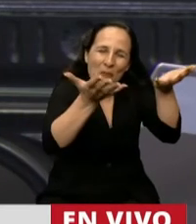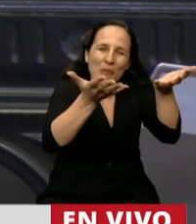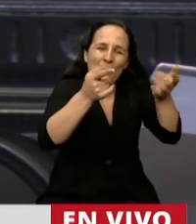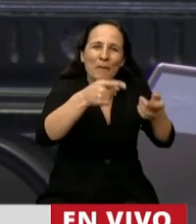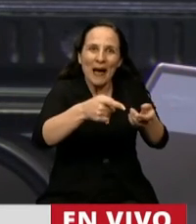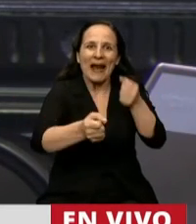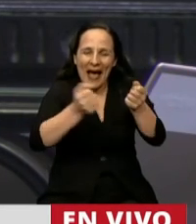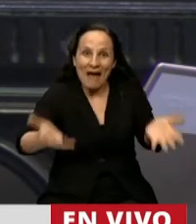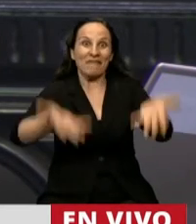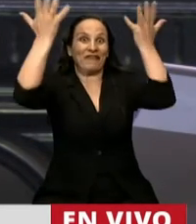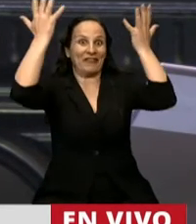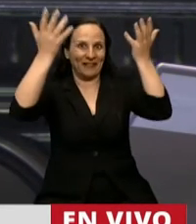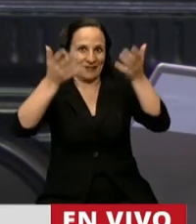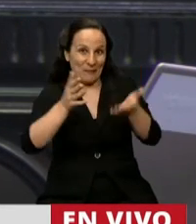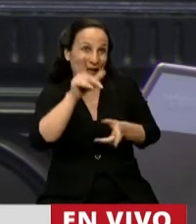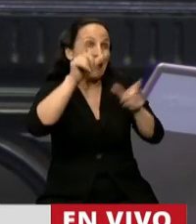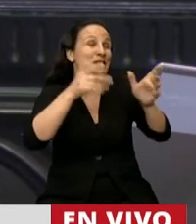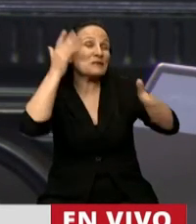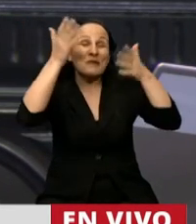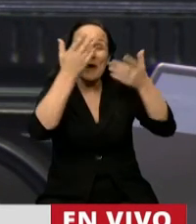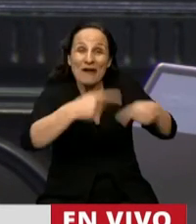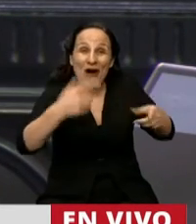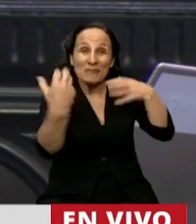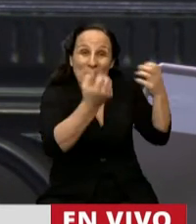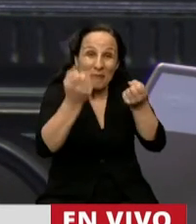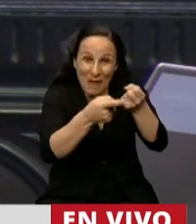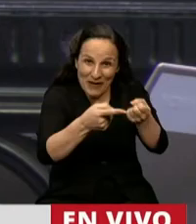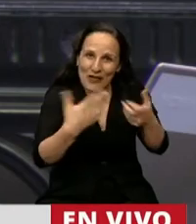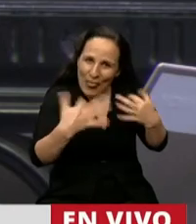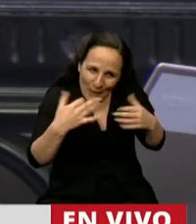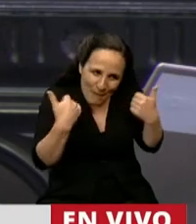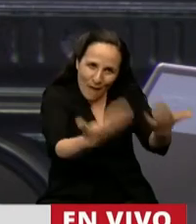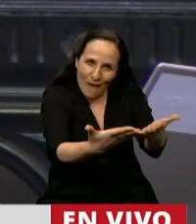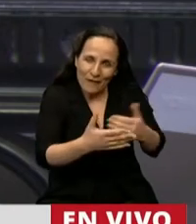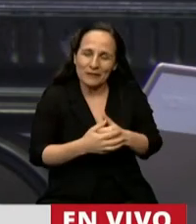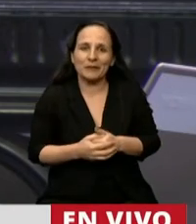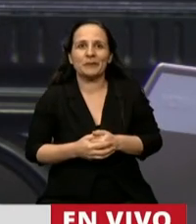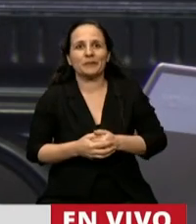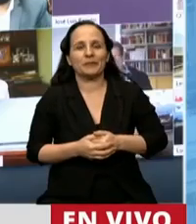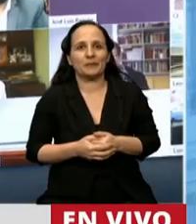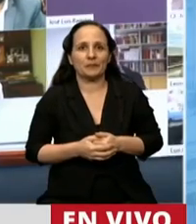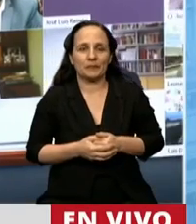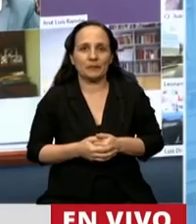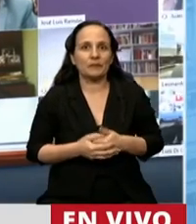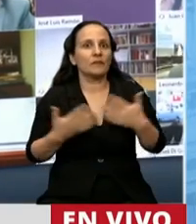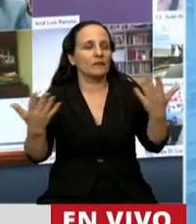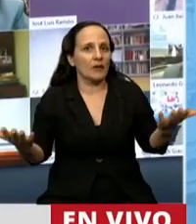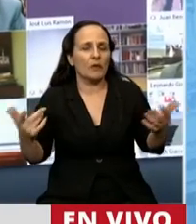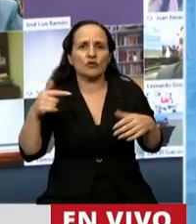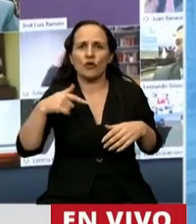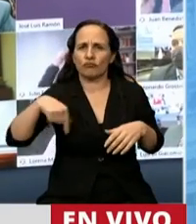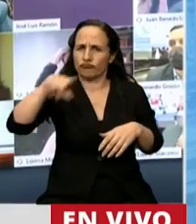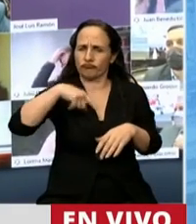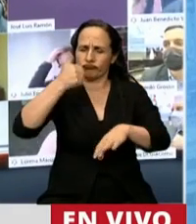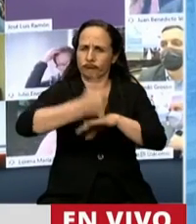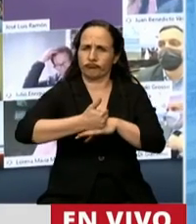Karina Banfi. Pero quiero centrarme ahora en que estamos acá y que no